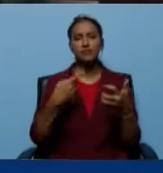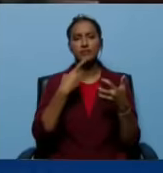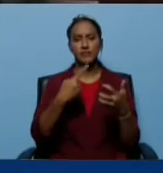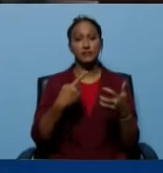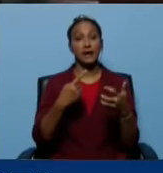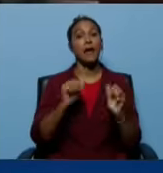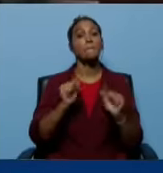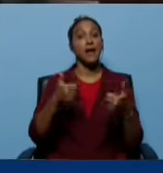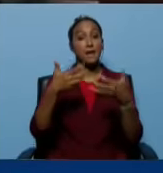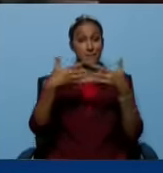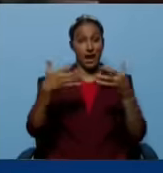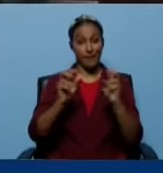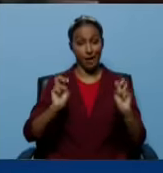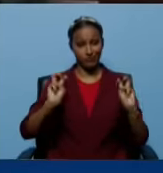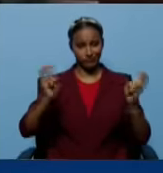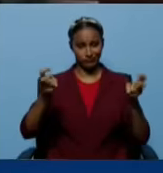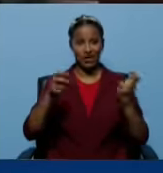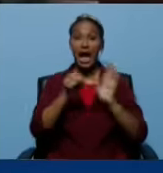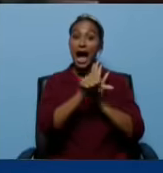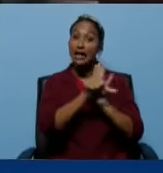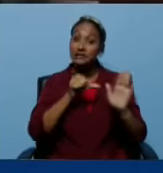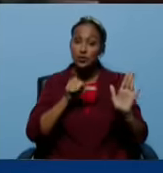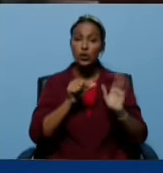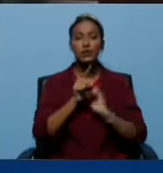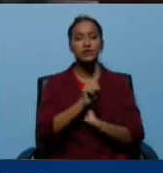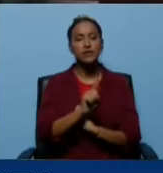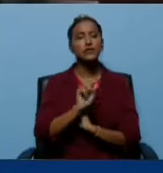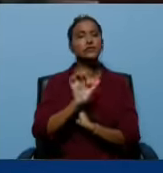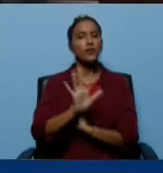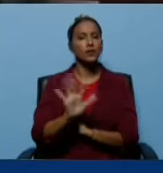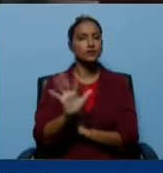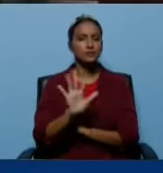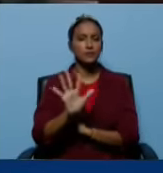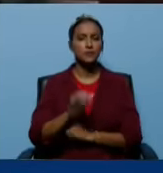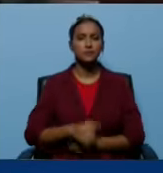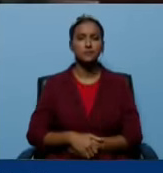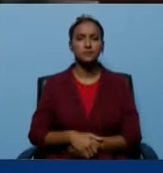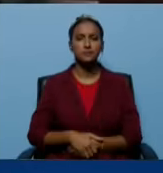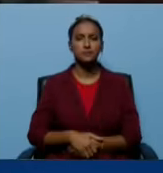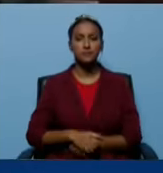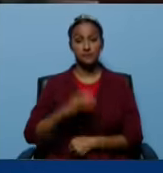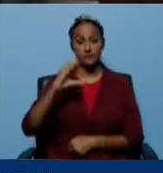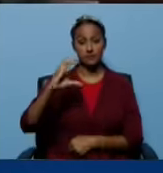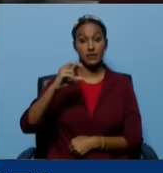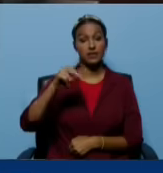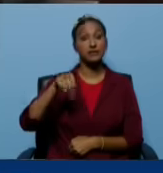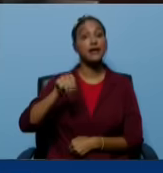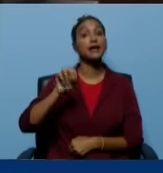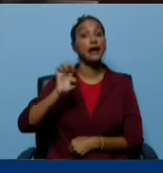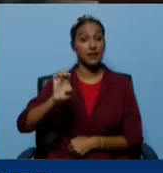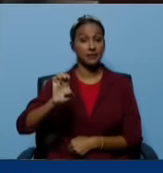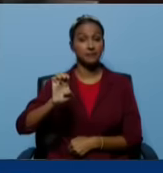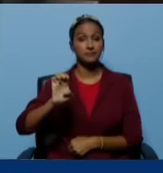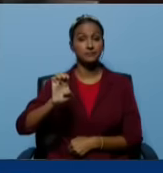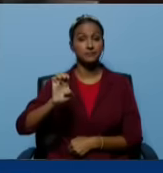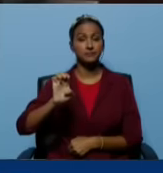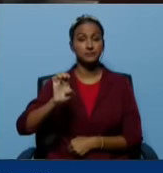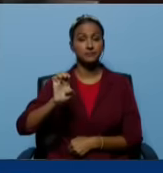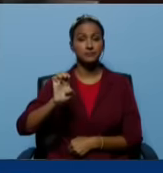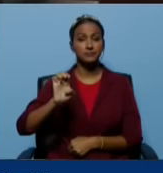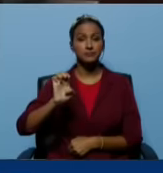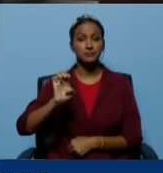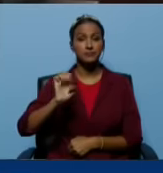comillas, artículo 155, el Consejo Nacional